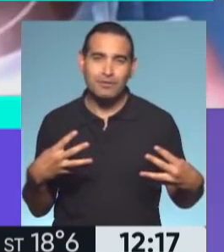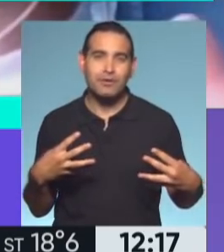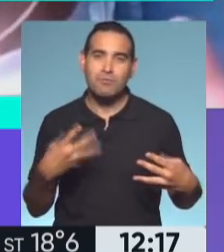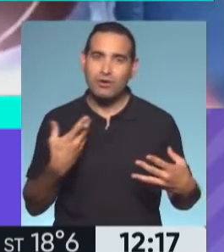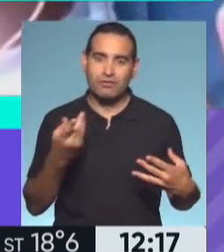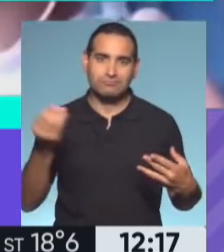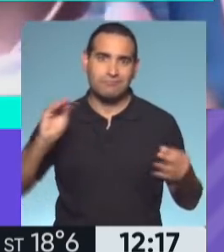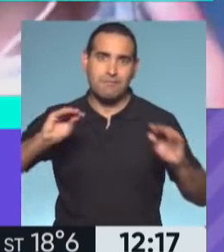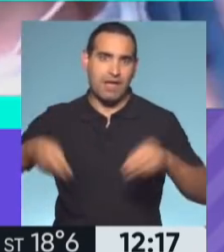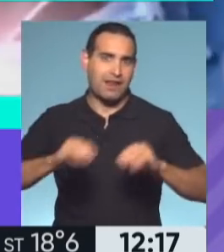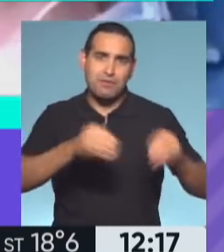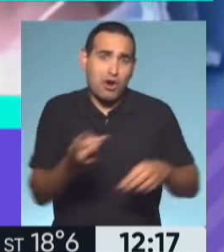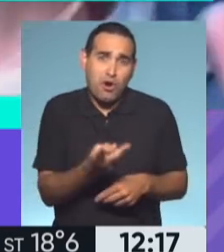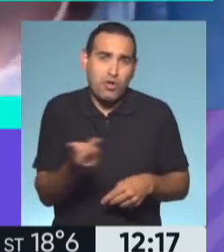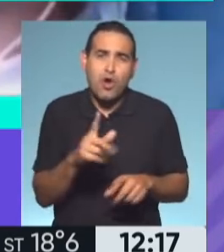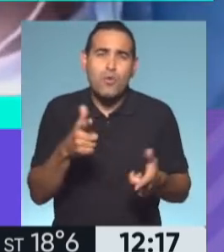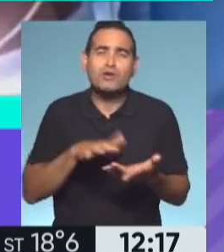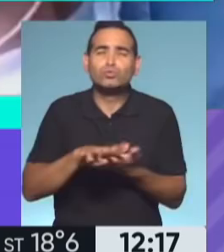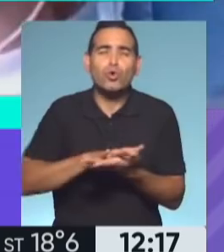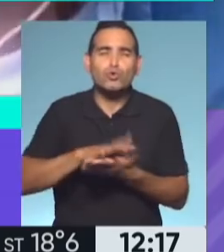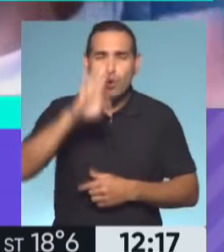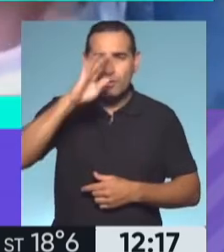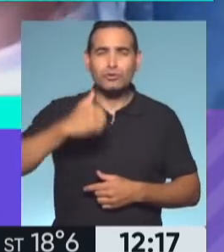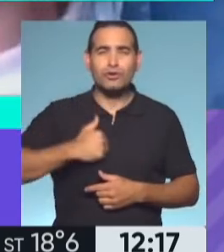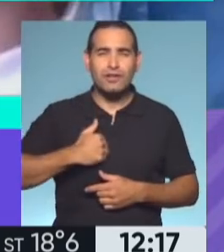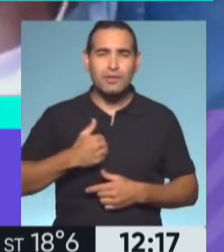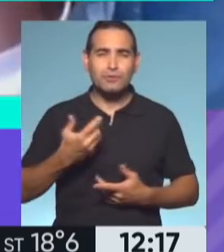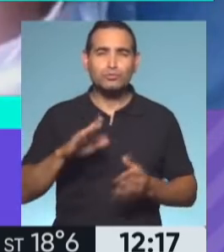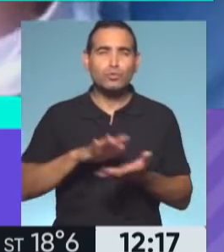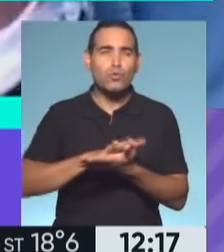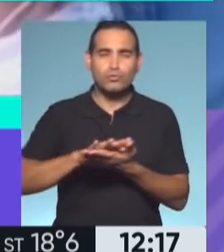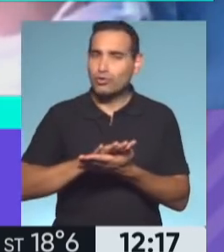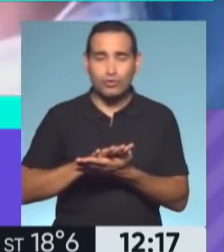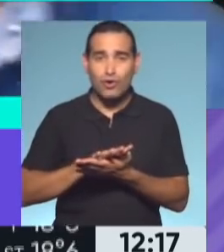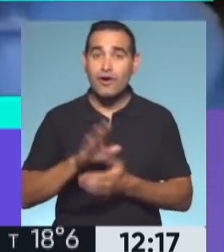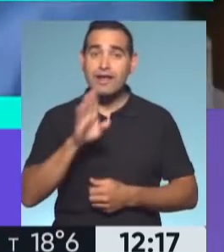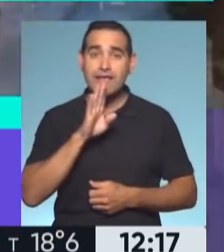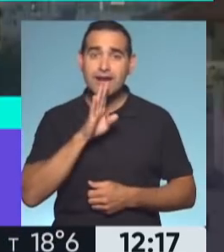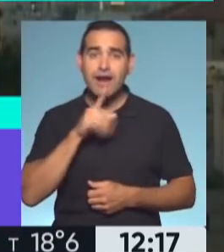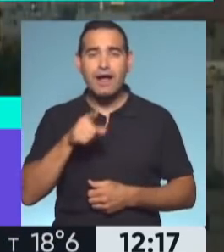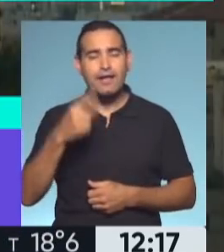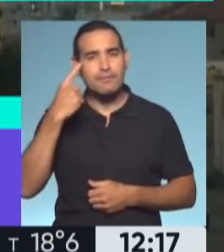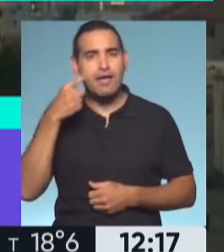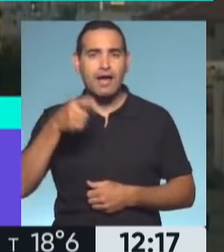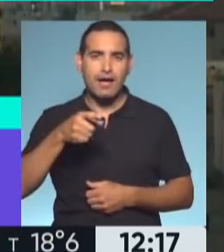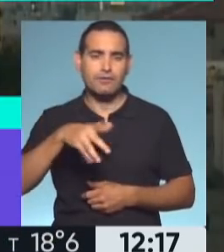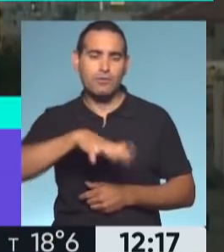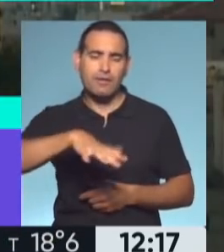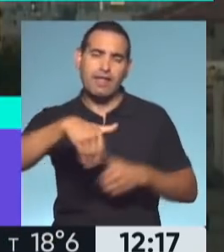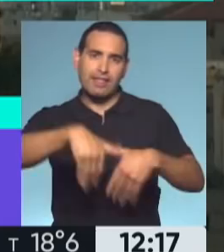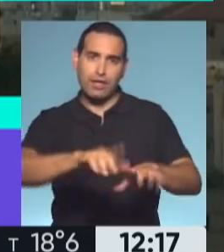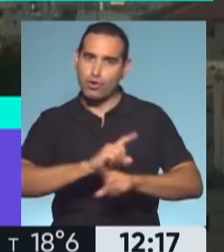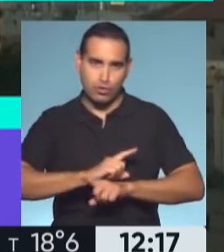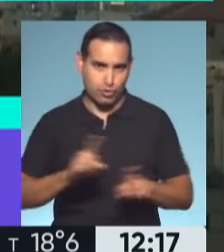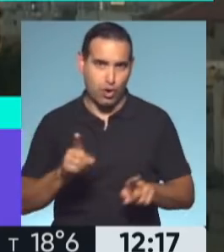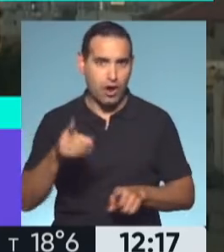para ganar. Es decir, no hay una solución militar al conflicto, de ninguno de los dos lados. Israel no va a hacer un estacionamiento de la Franja de Gaza, a pesar de que tenga